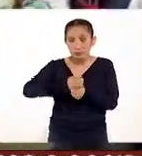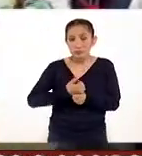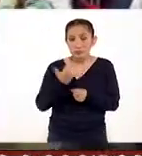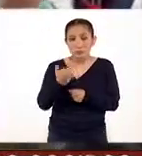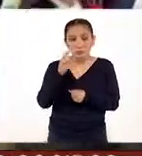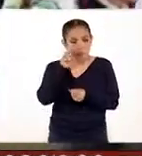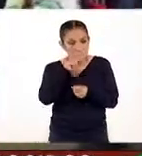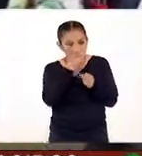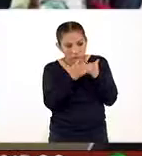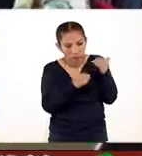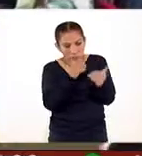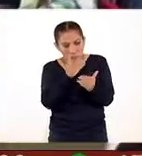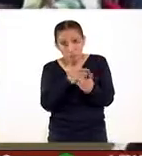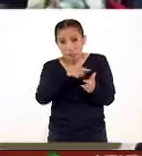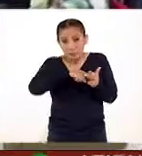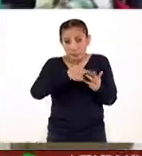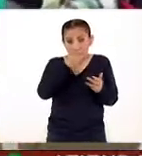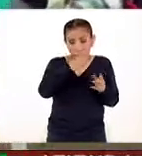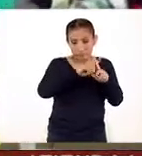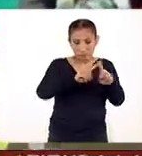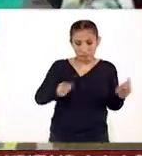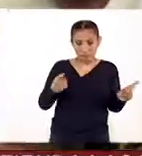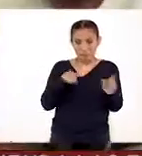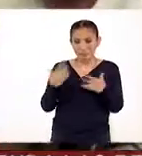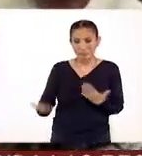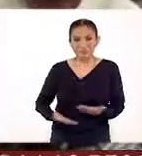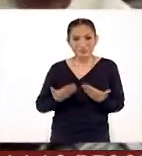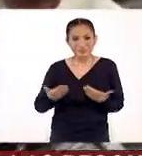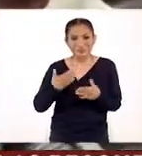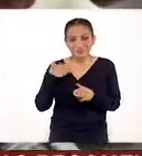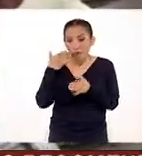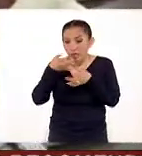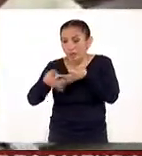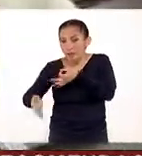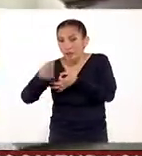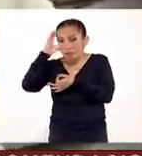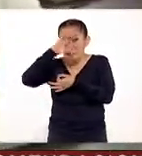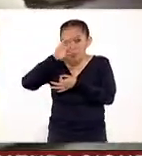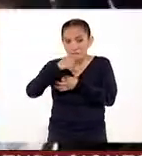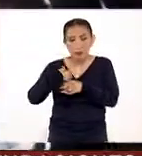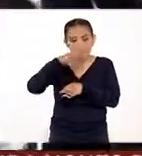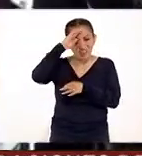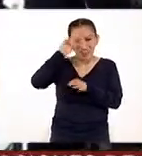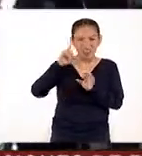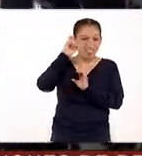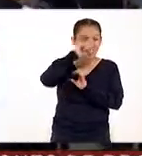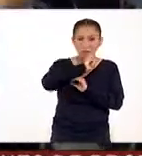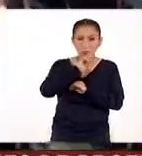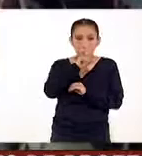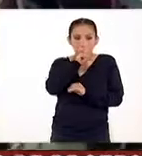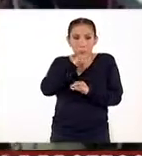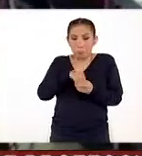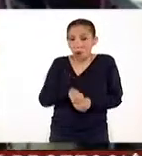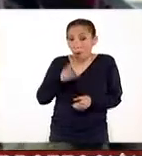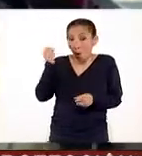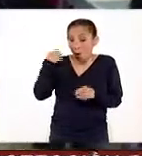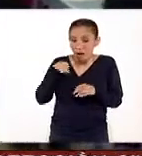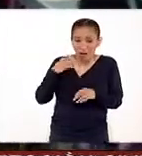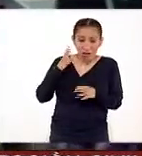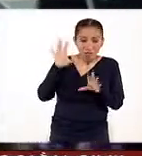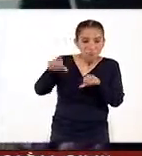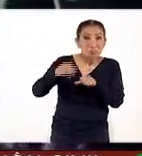y vemos que hay de entrada una diferente motivación hacia las ciencias. Ya no piensan que sean difíciles, ya no piensan que sean